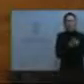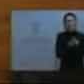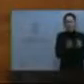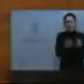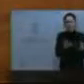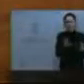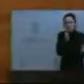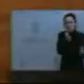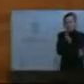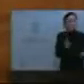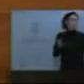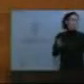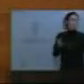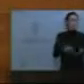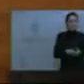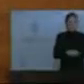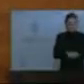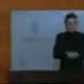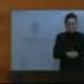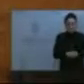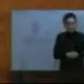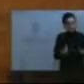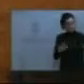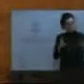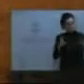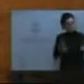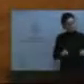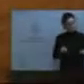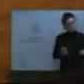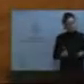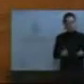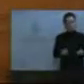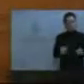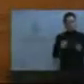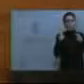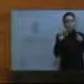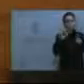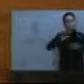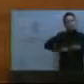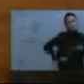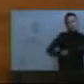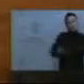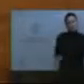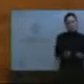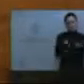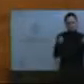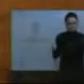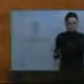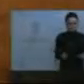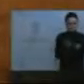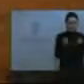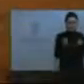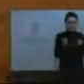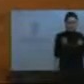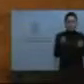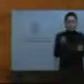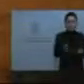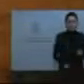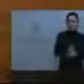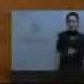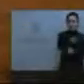pero que, vamos, esto tiene narices. Que salgan en prensa y los